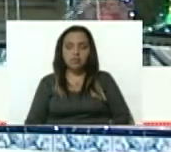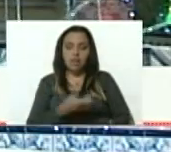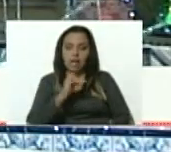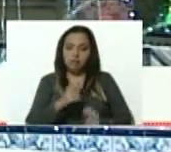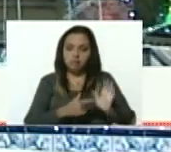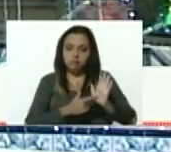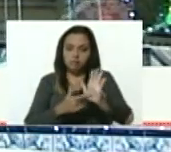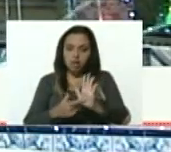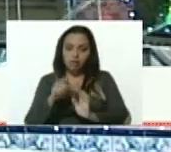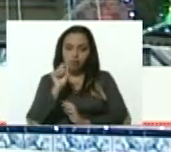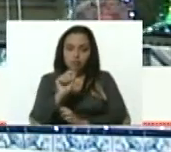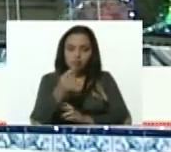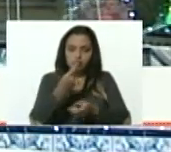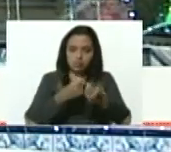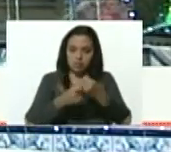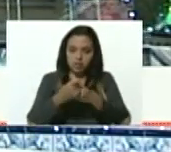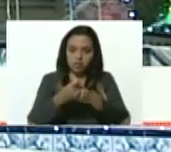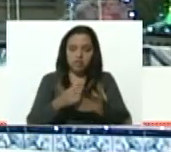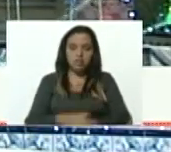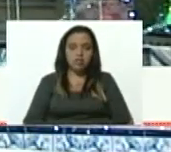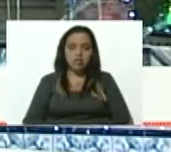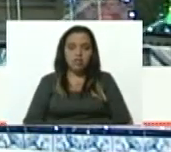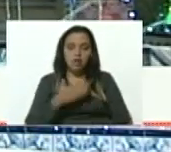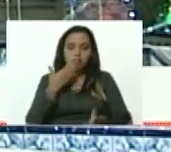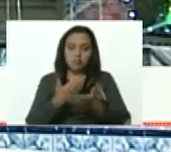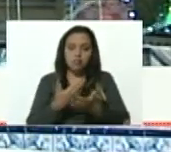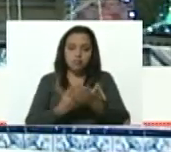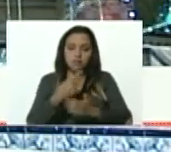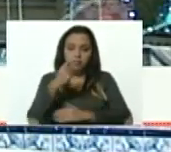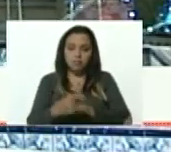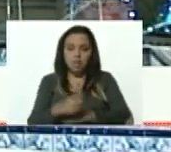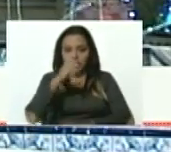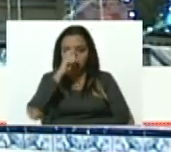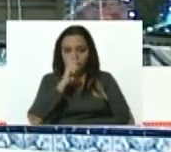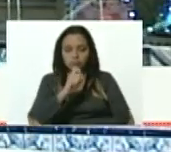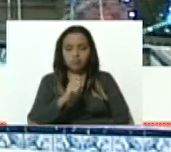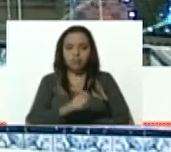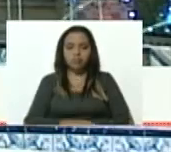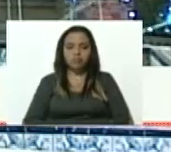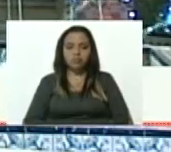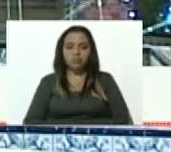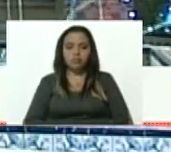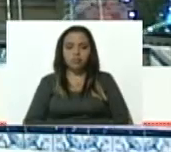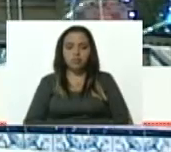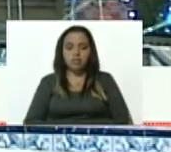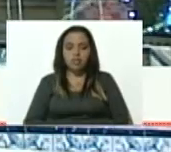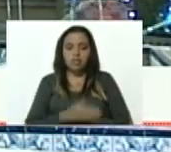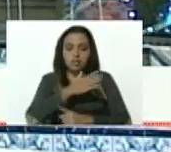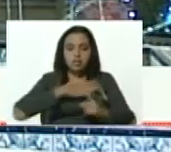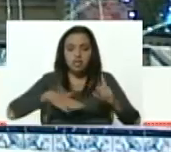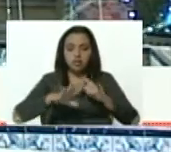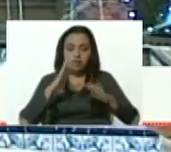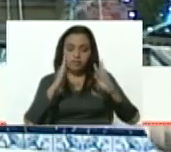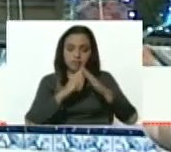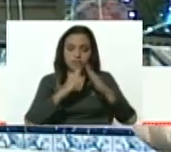presentando el punto de cuenta de la propuesta del plan anual de hábitat y vivienda para el